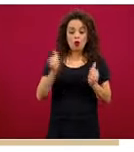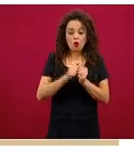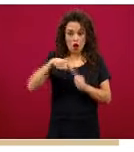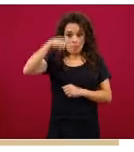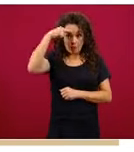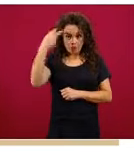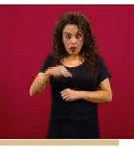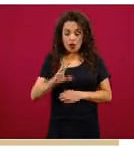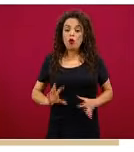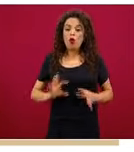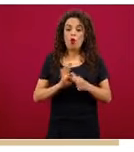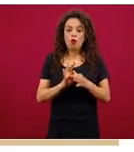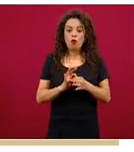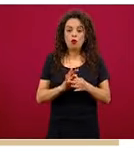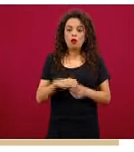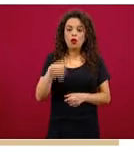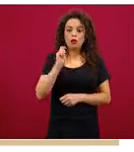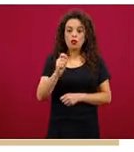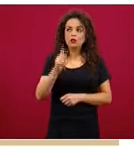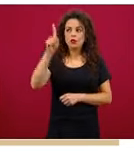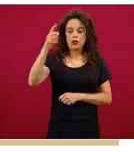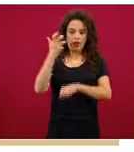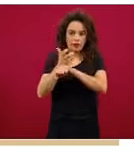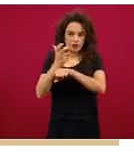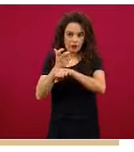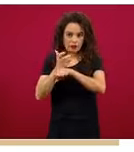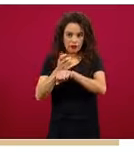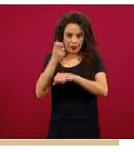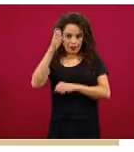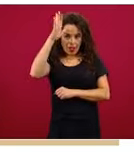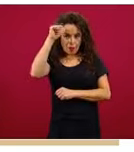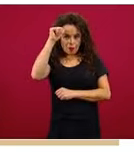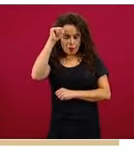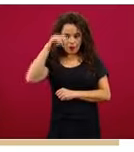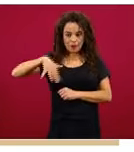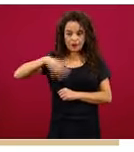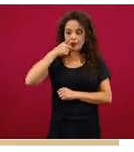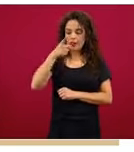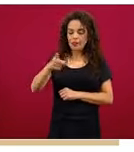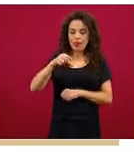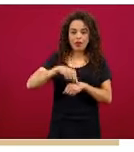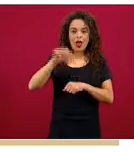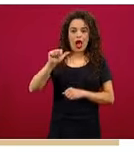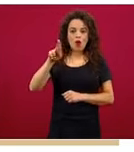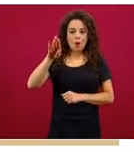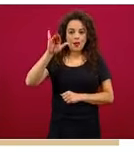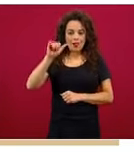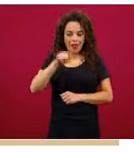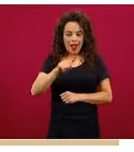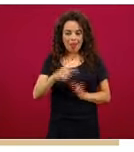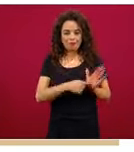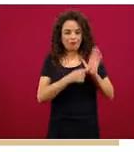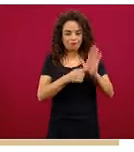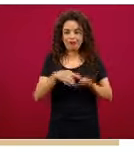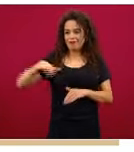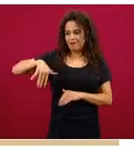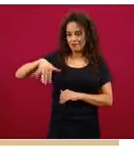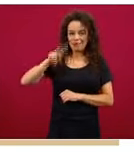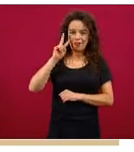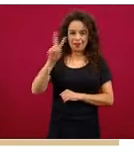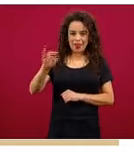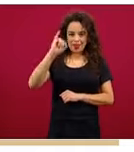Estados Unidos, bajo estos convenios que bien ya enmarcó el doctor Alomía en su presentación. También